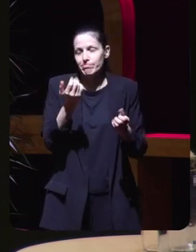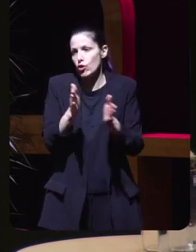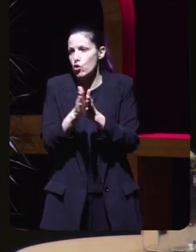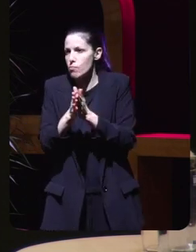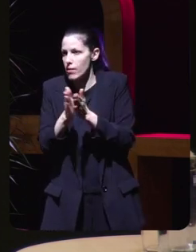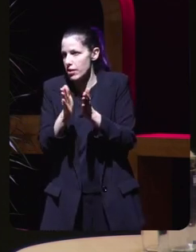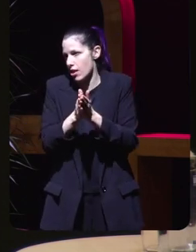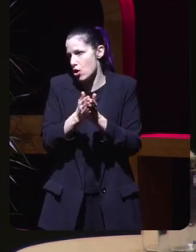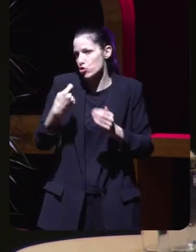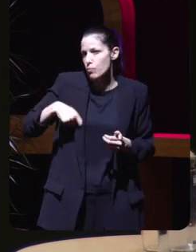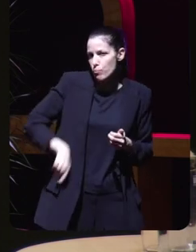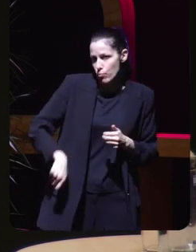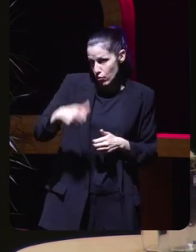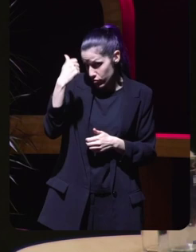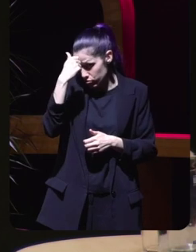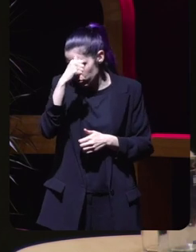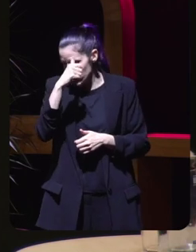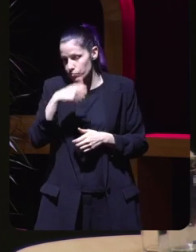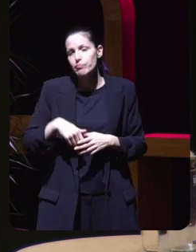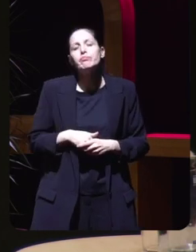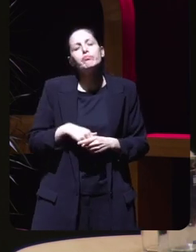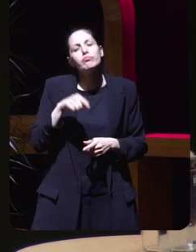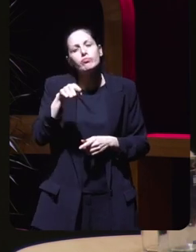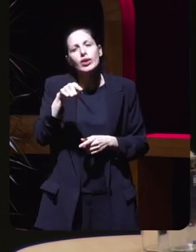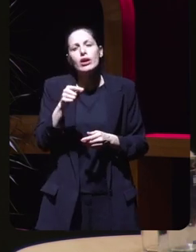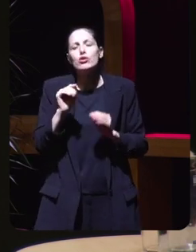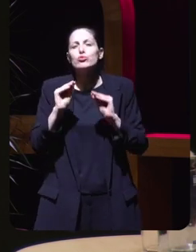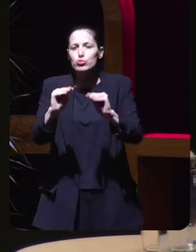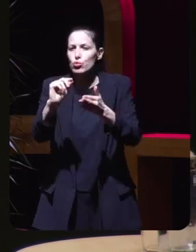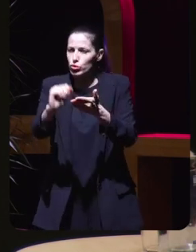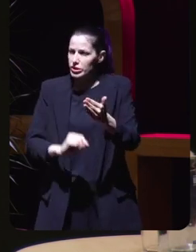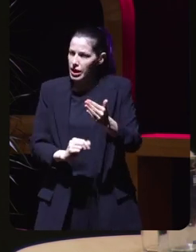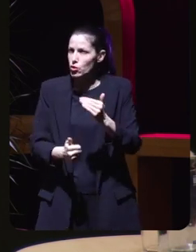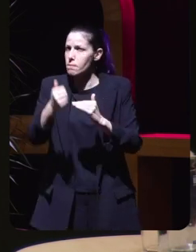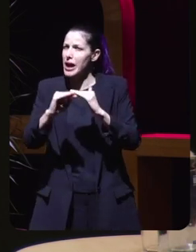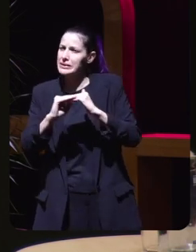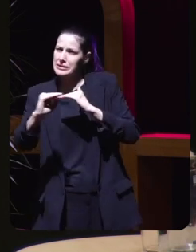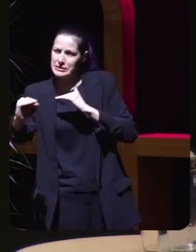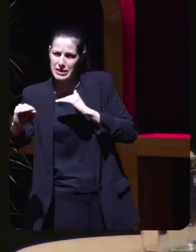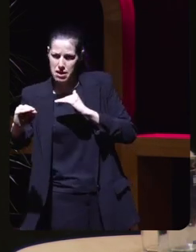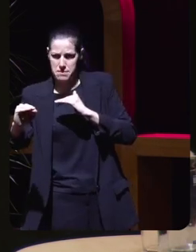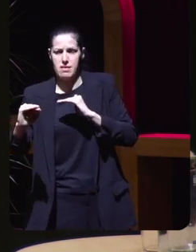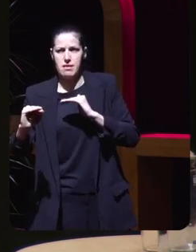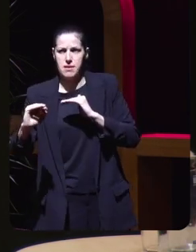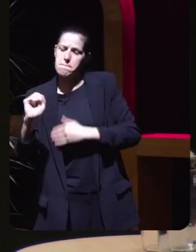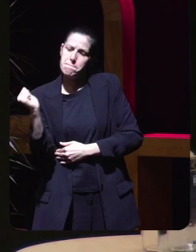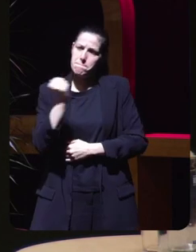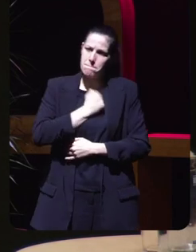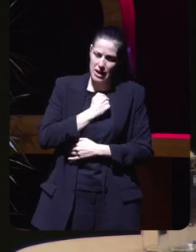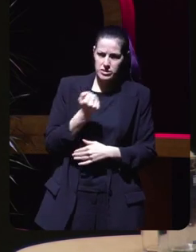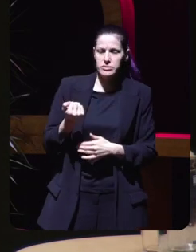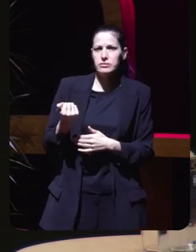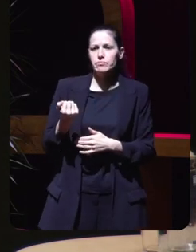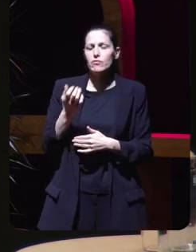laborales pues más estables bastante antes que a mí que las niñas colegas y que las niñas amigas que pues que estudiáramos una